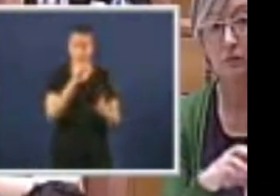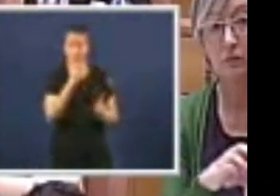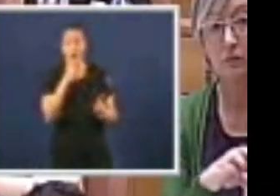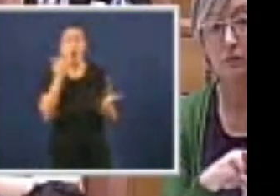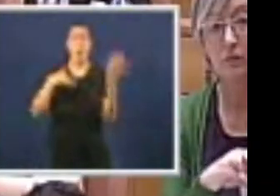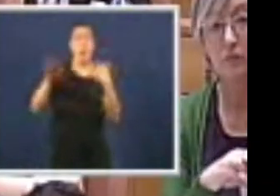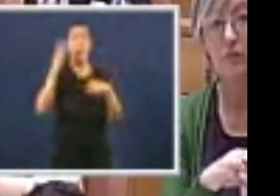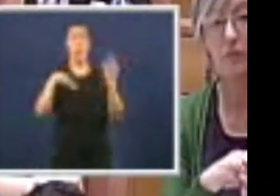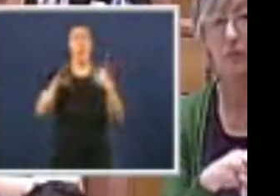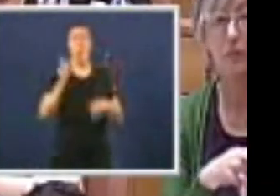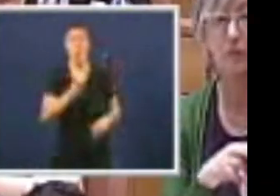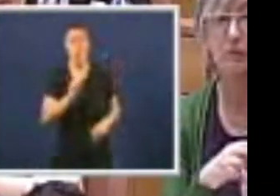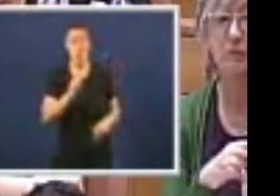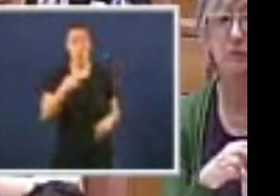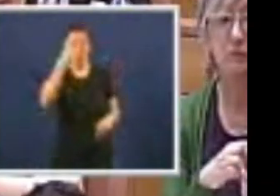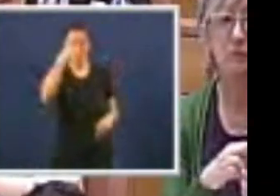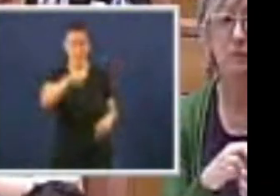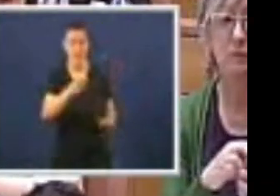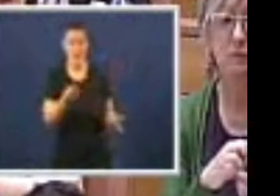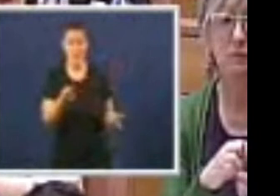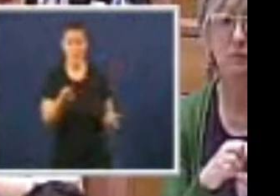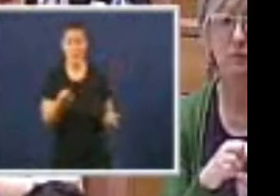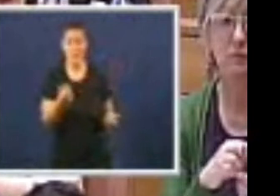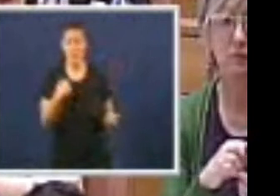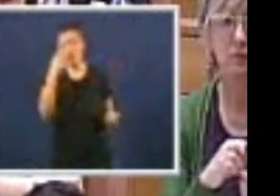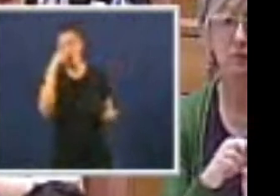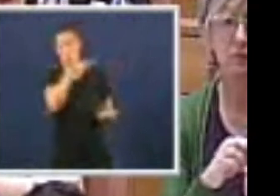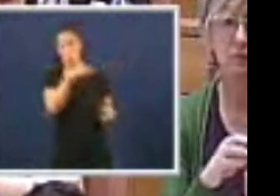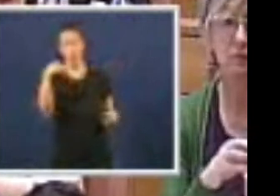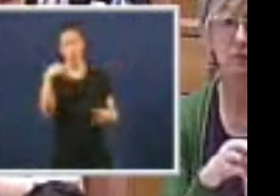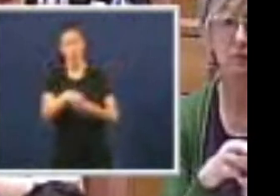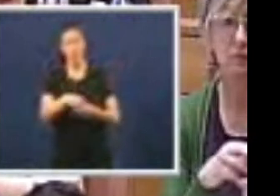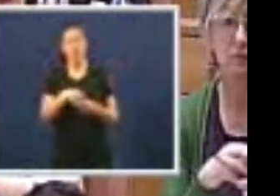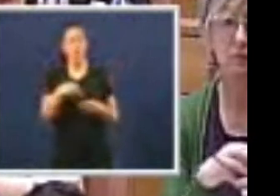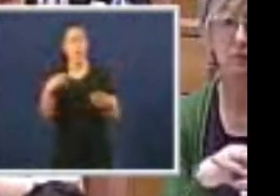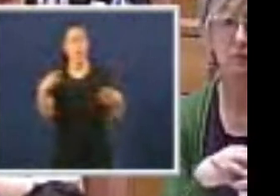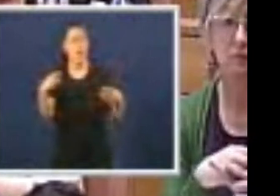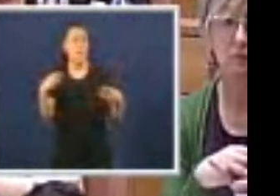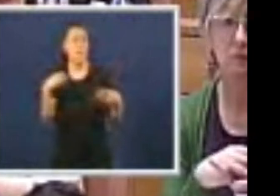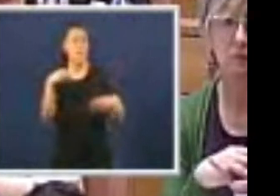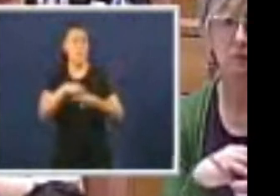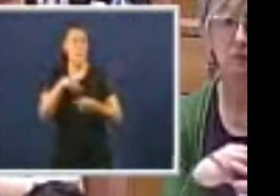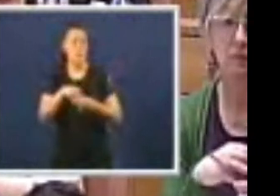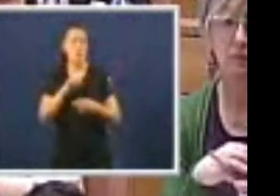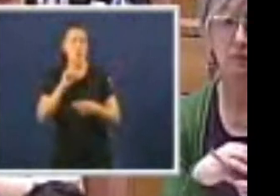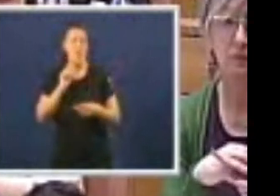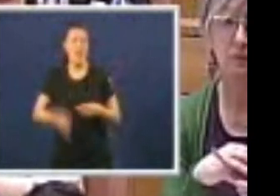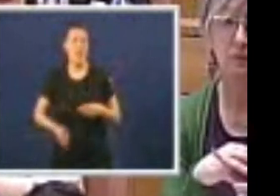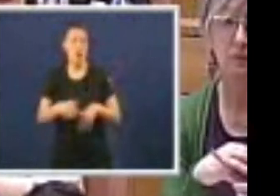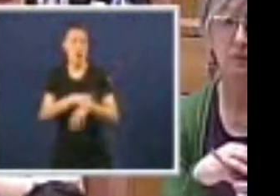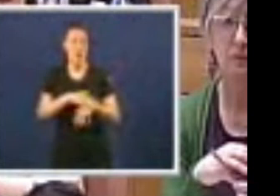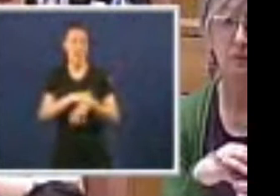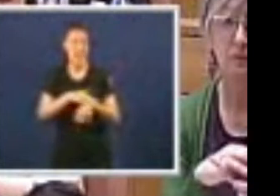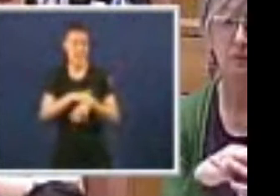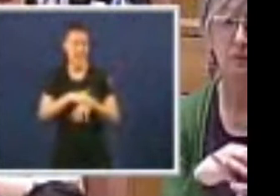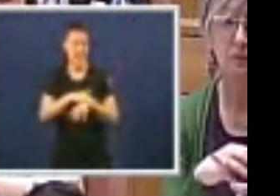súa responsabilidade. Até onde eu sei, vostede é membro da dirección do partido estatal que está imputado por corrupción